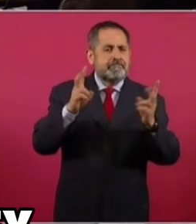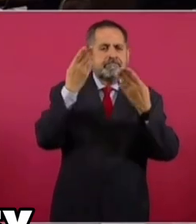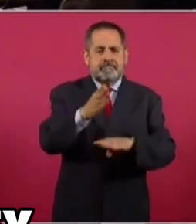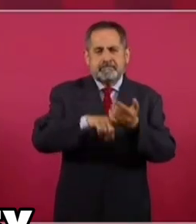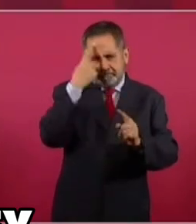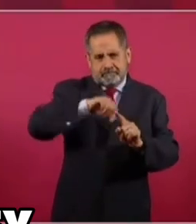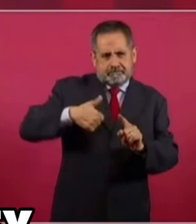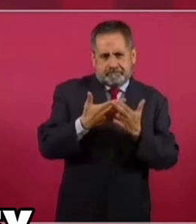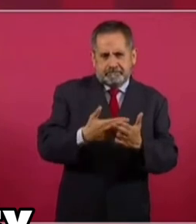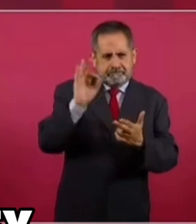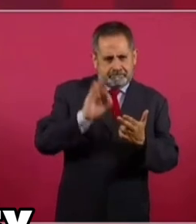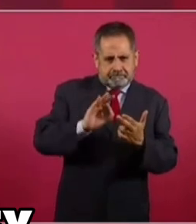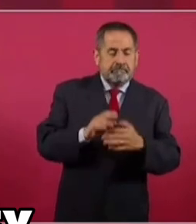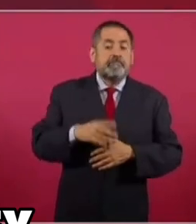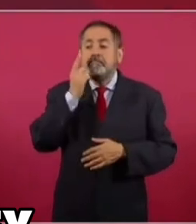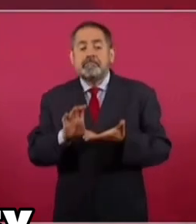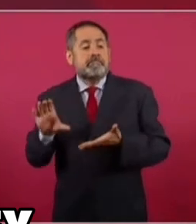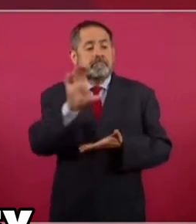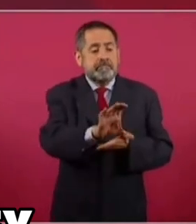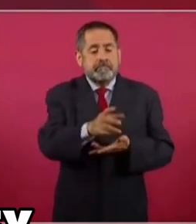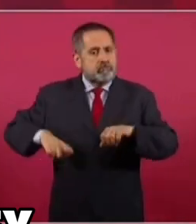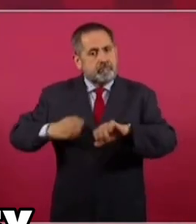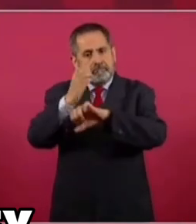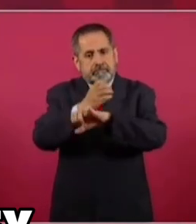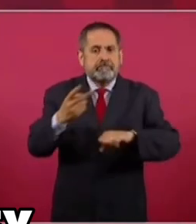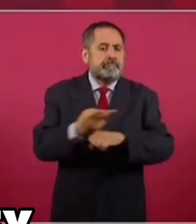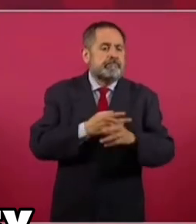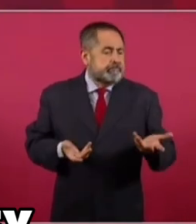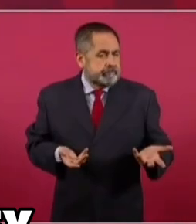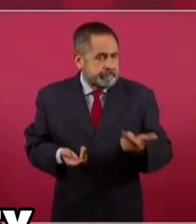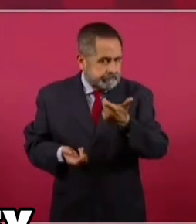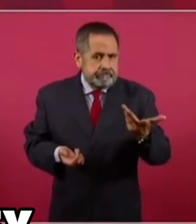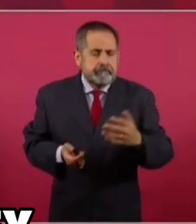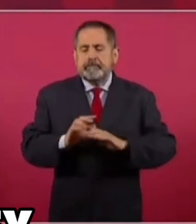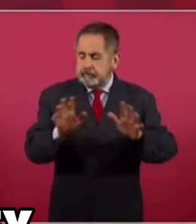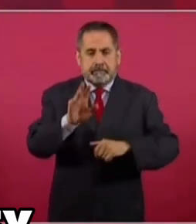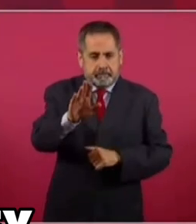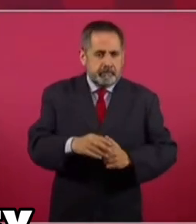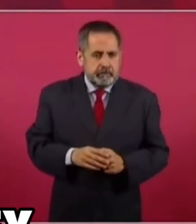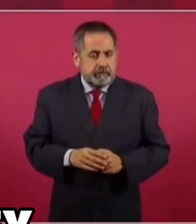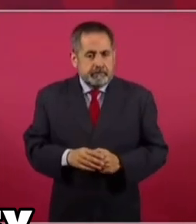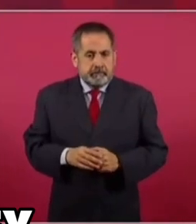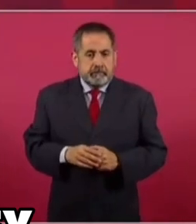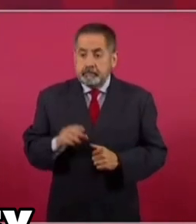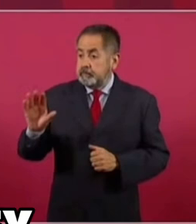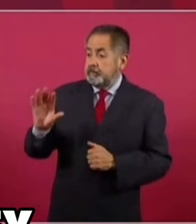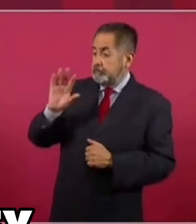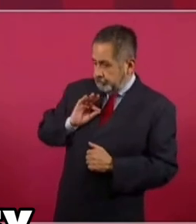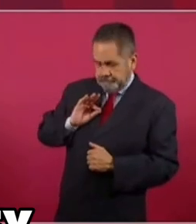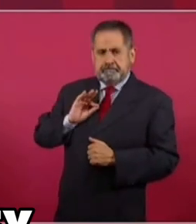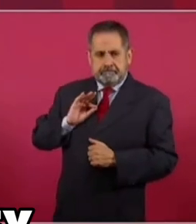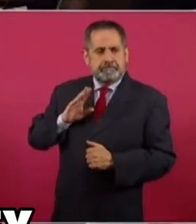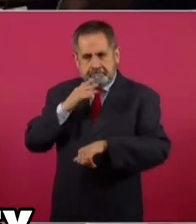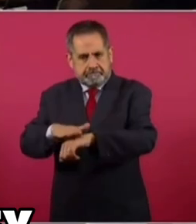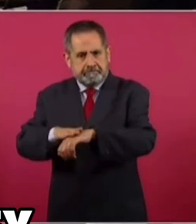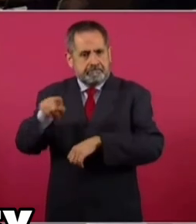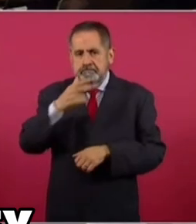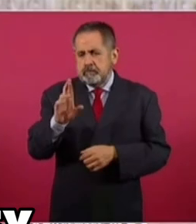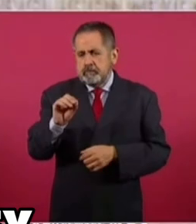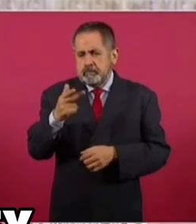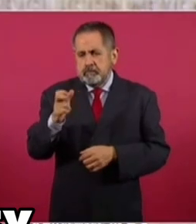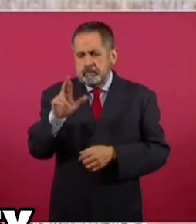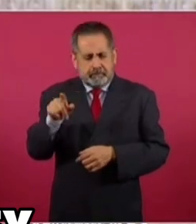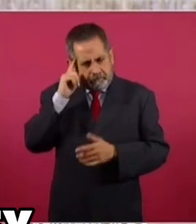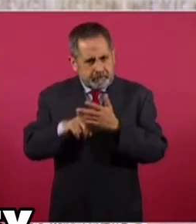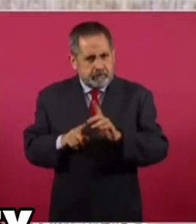supuestamente para obtener más intereses. Entonces, cuando se me informó, le pedí al secretario de Hacienda